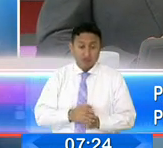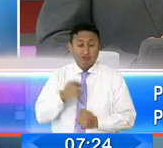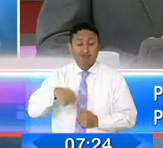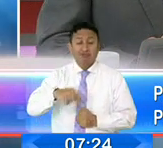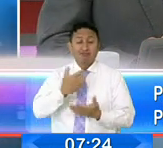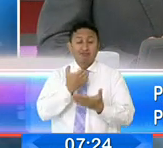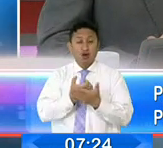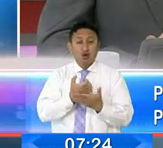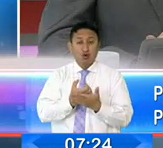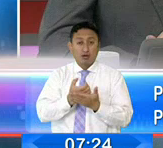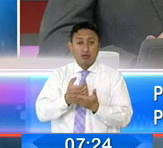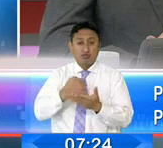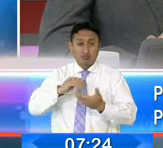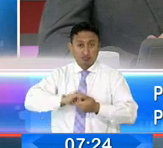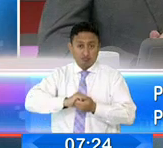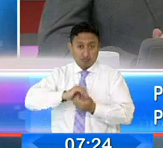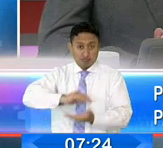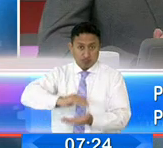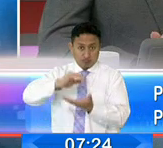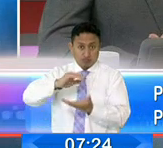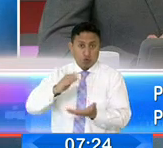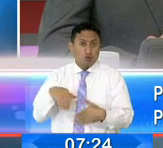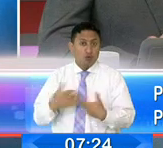en la economía popular?